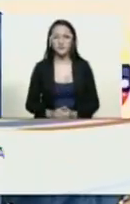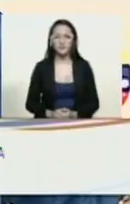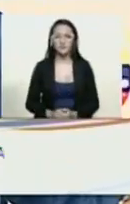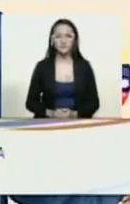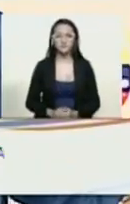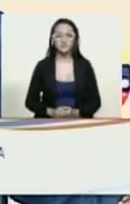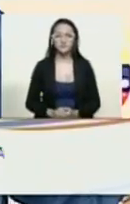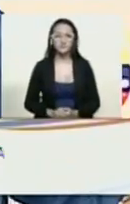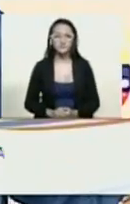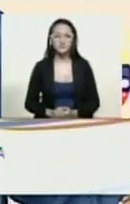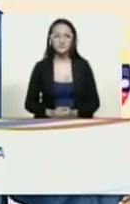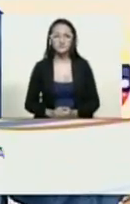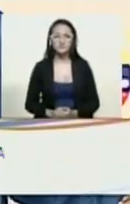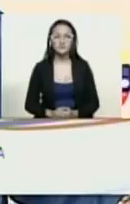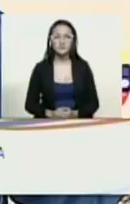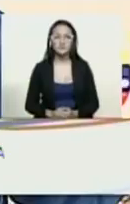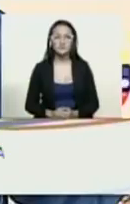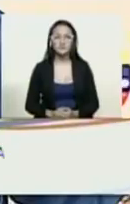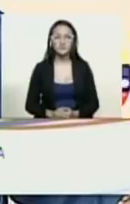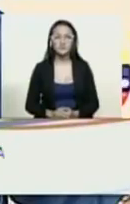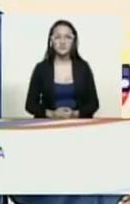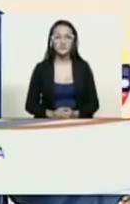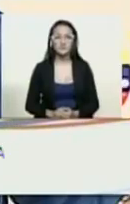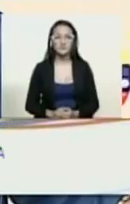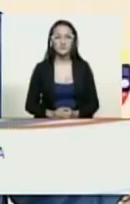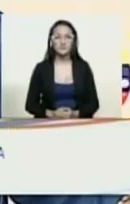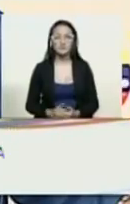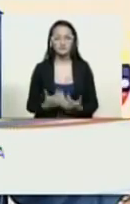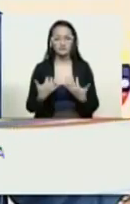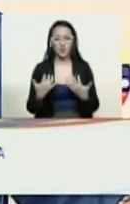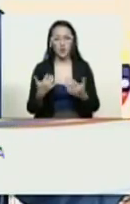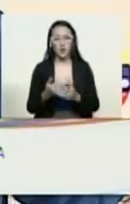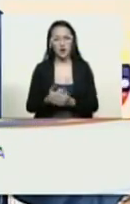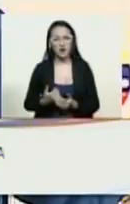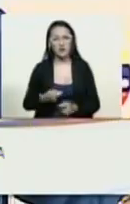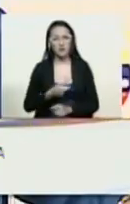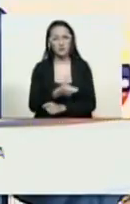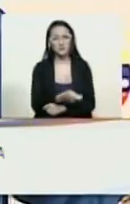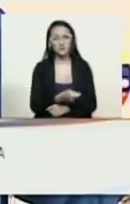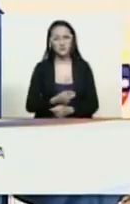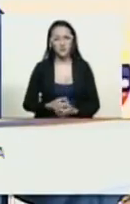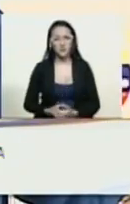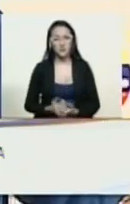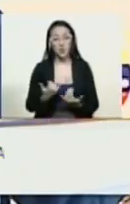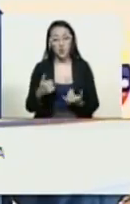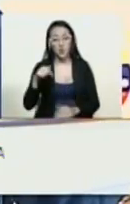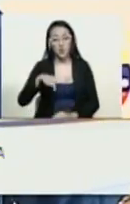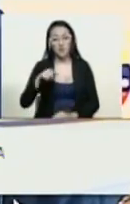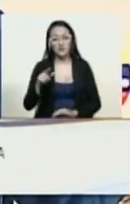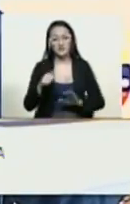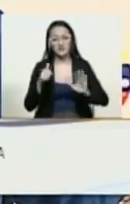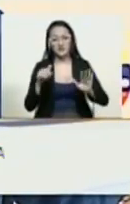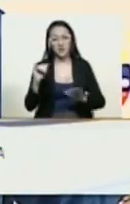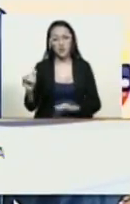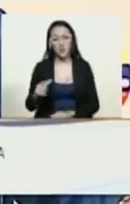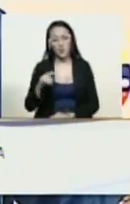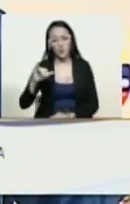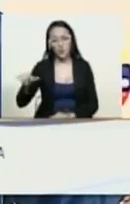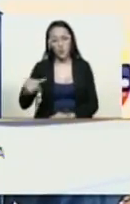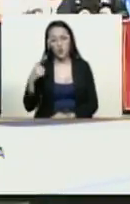Yo declaro desde este acto solemne de graduación, hoy 16 de